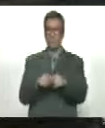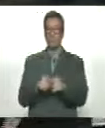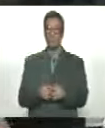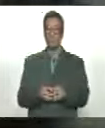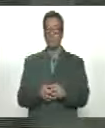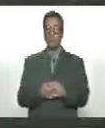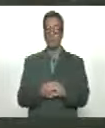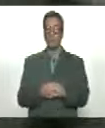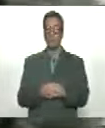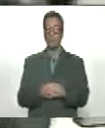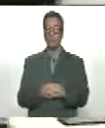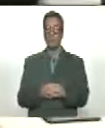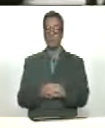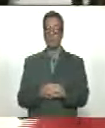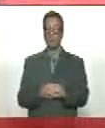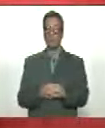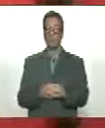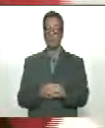sesiones.